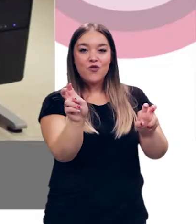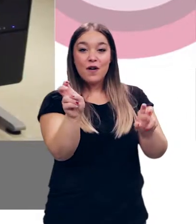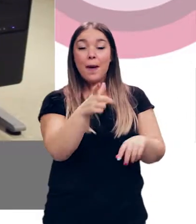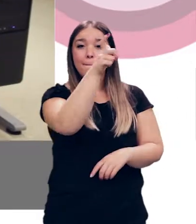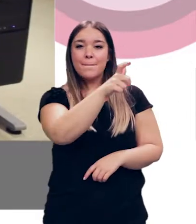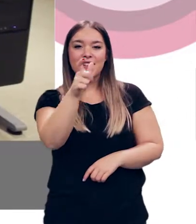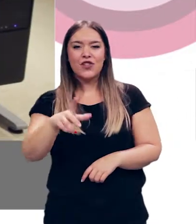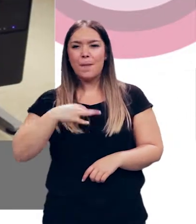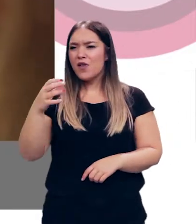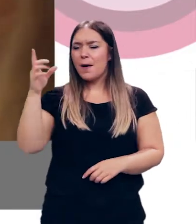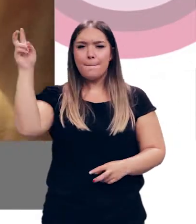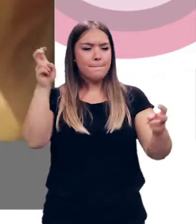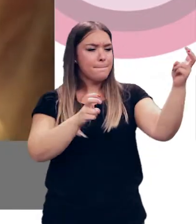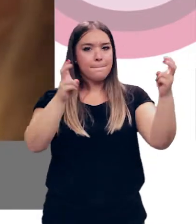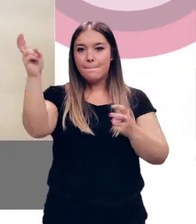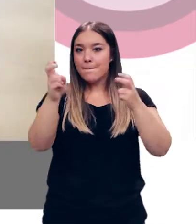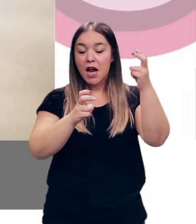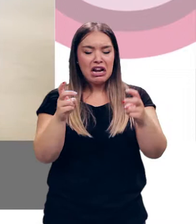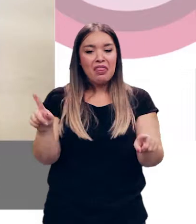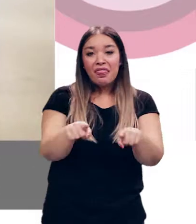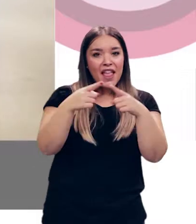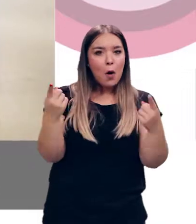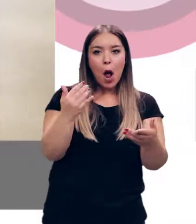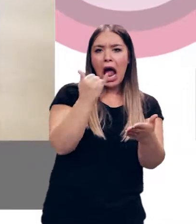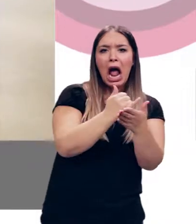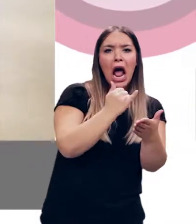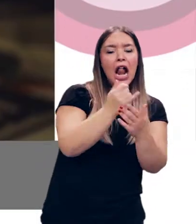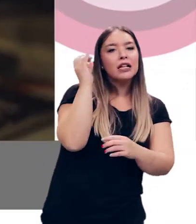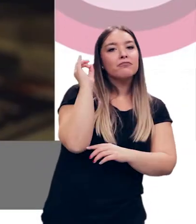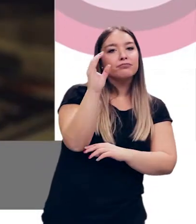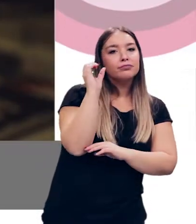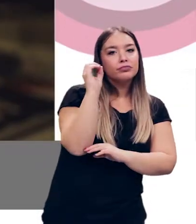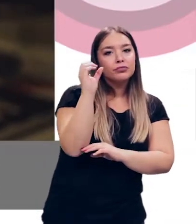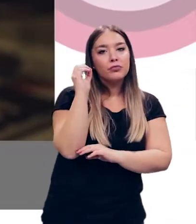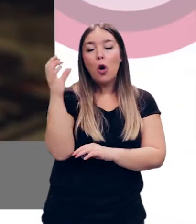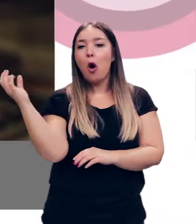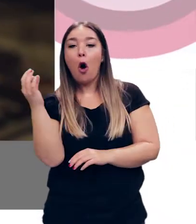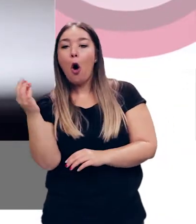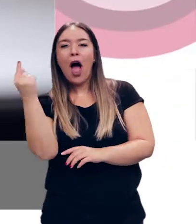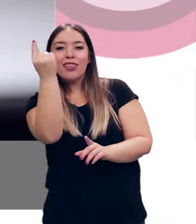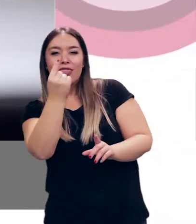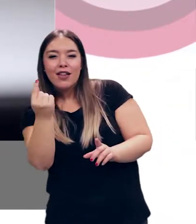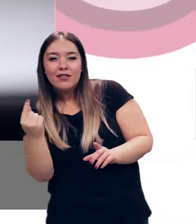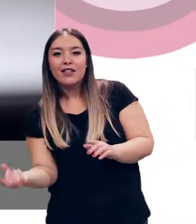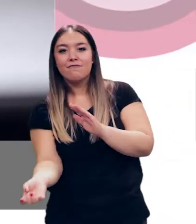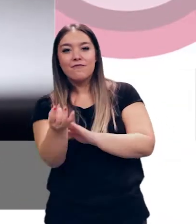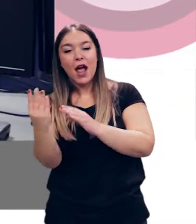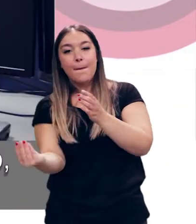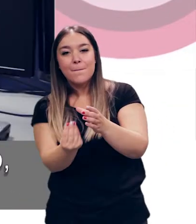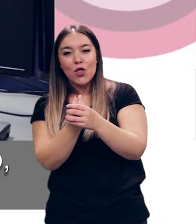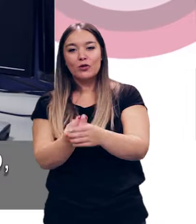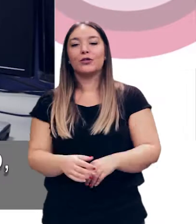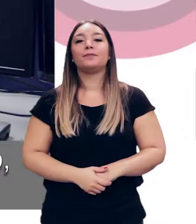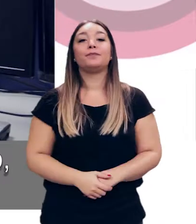gente pueda venir igual a dar una clase, a recibir una conferencia o a crear y diseñar productos.